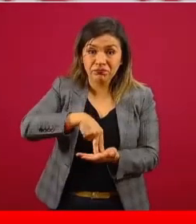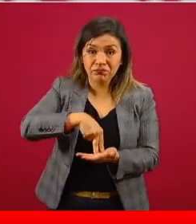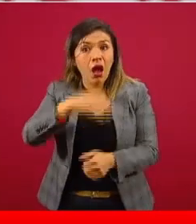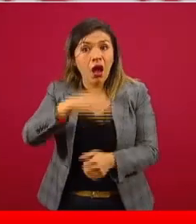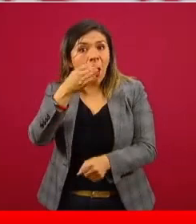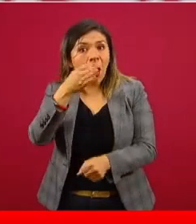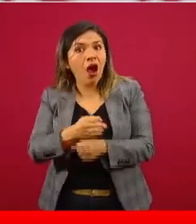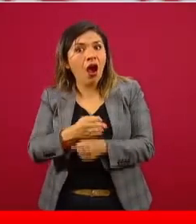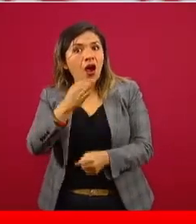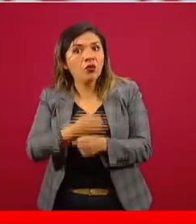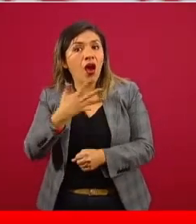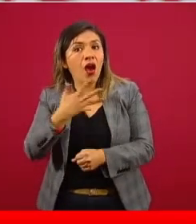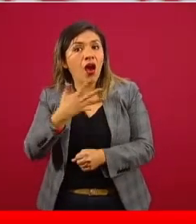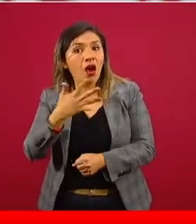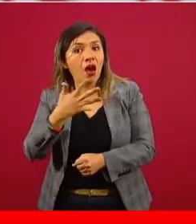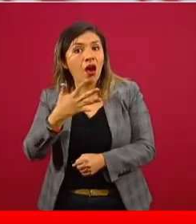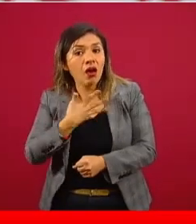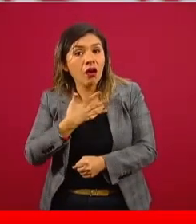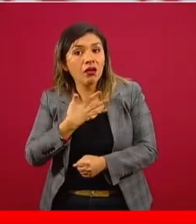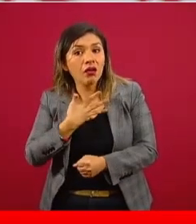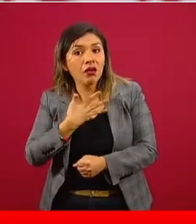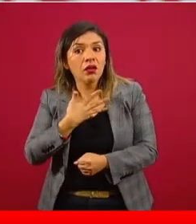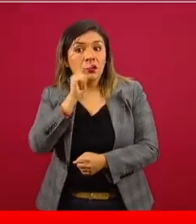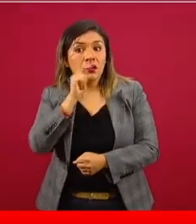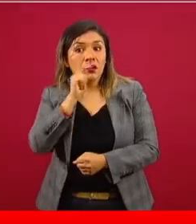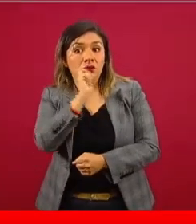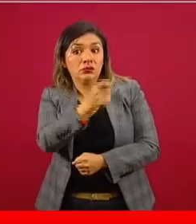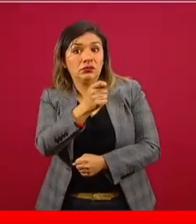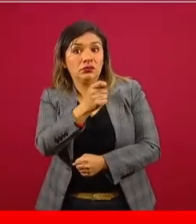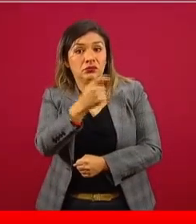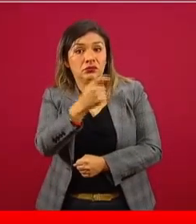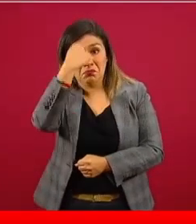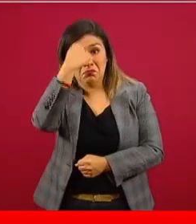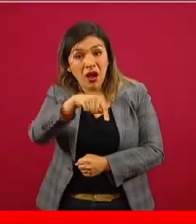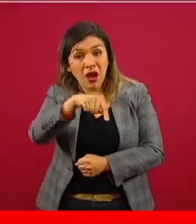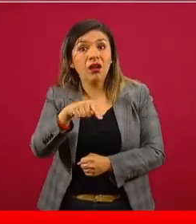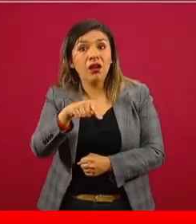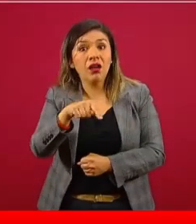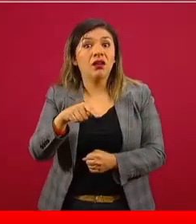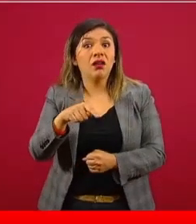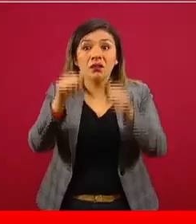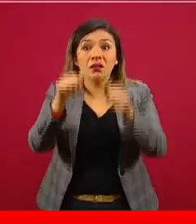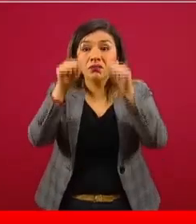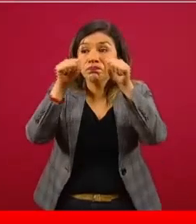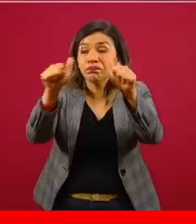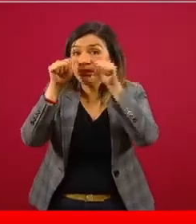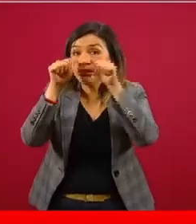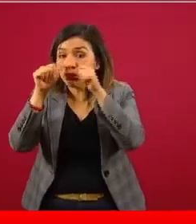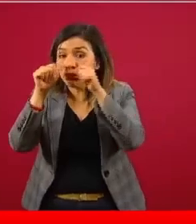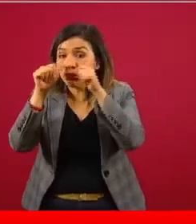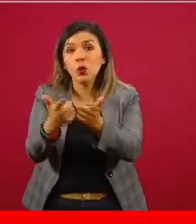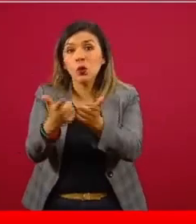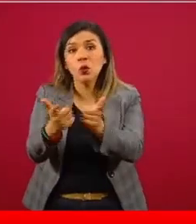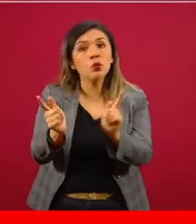esté al servicio de un grupo